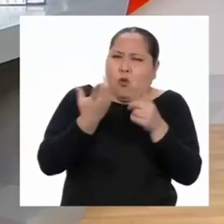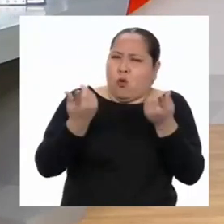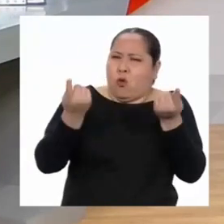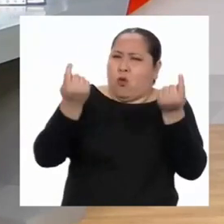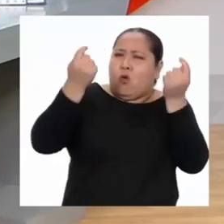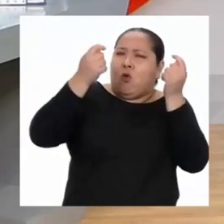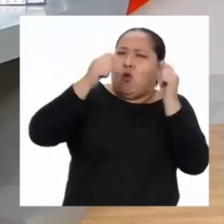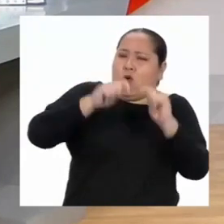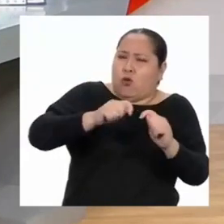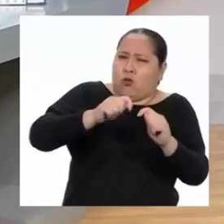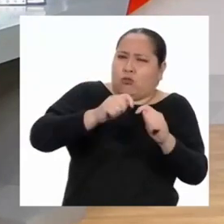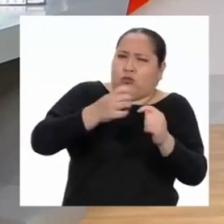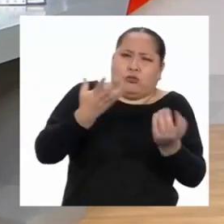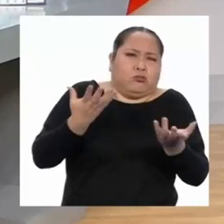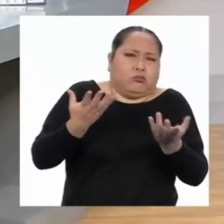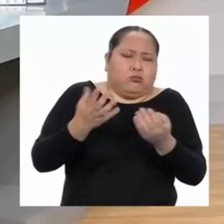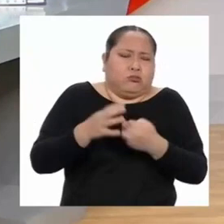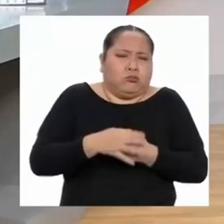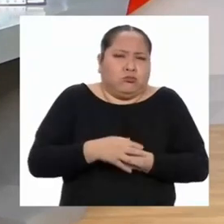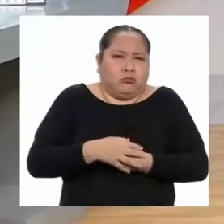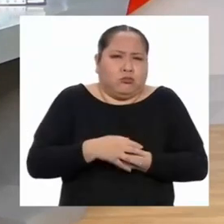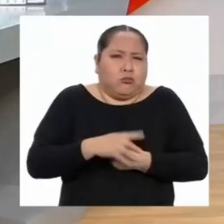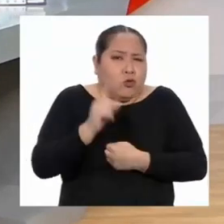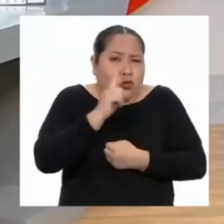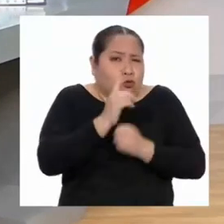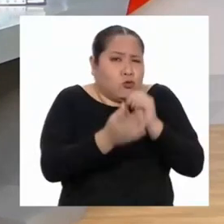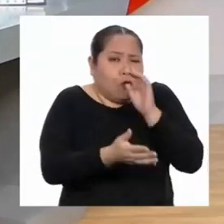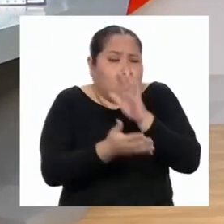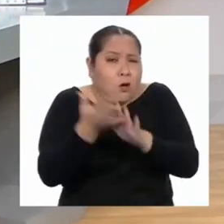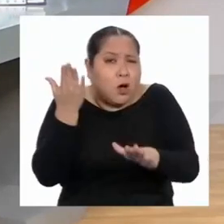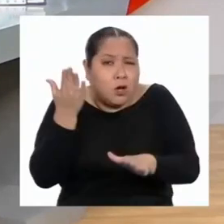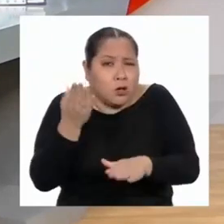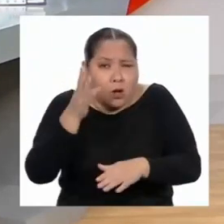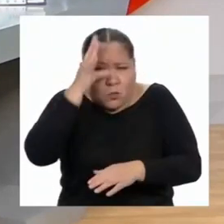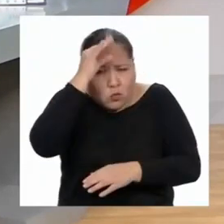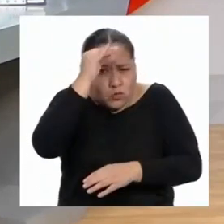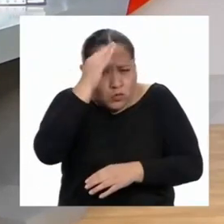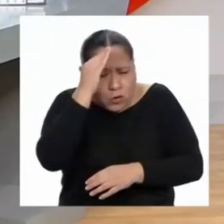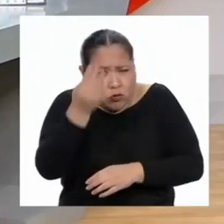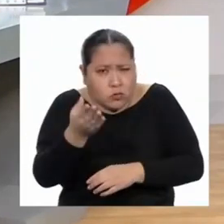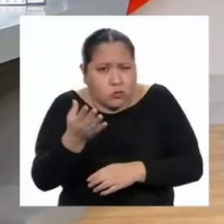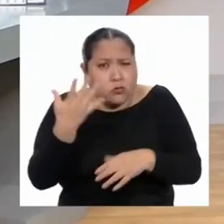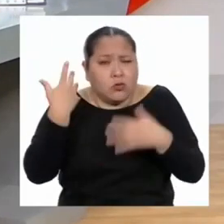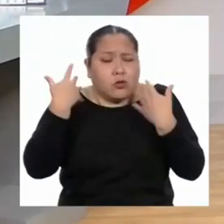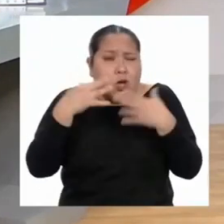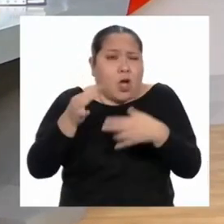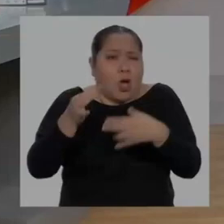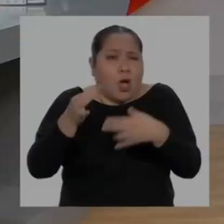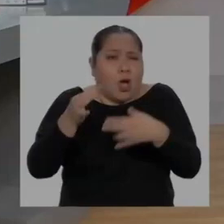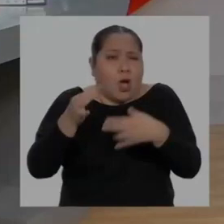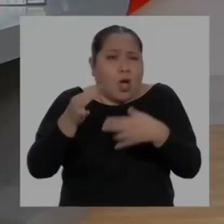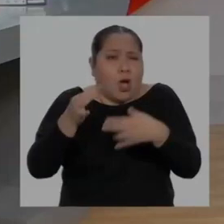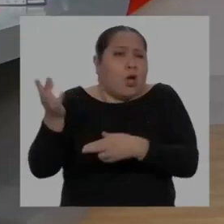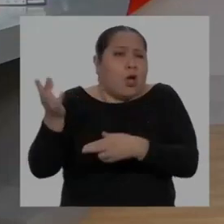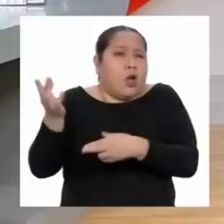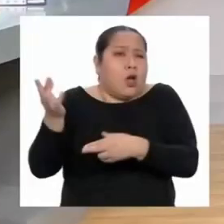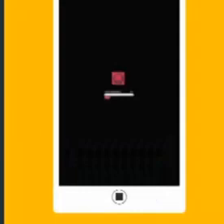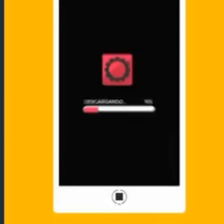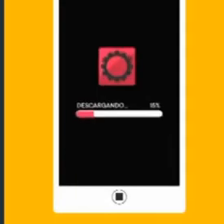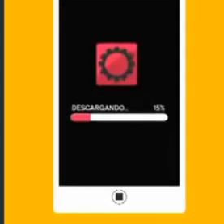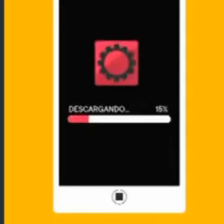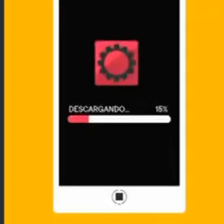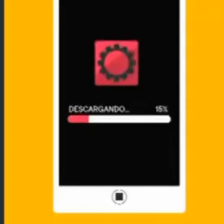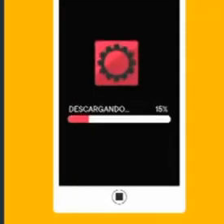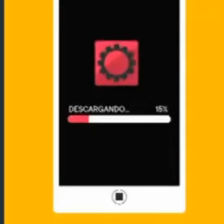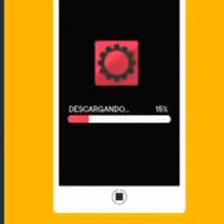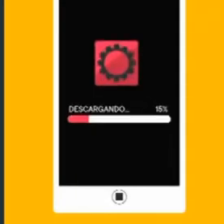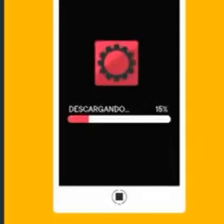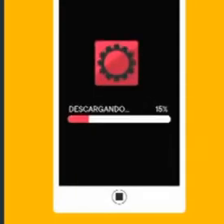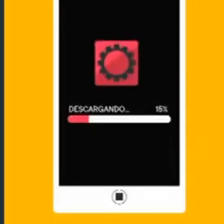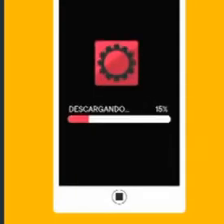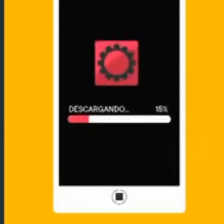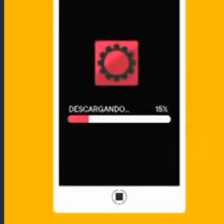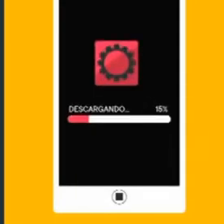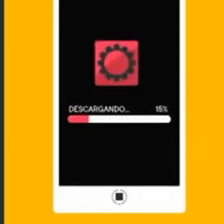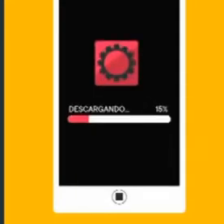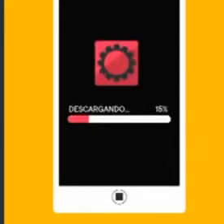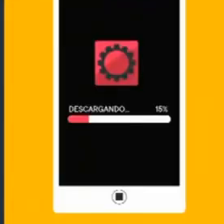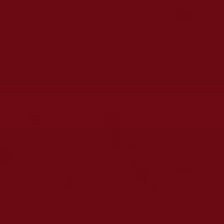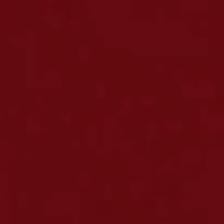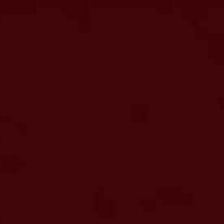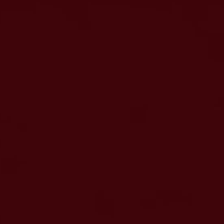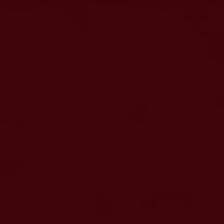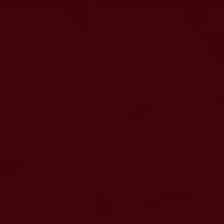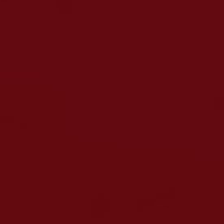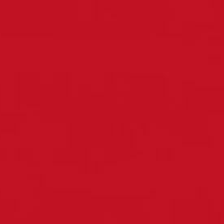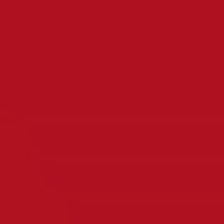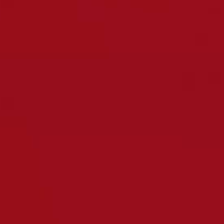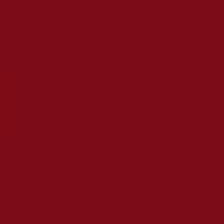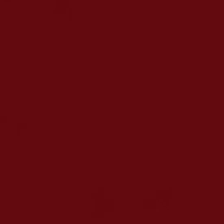un corte comercial. No se muevan, chicas y chicos, que ya regresamos. O descarga de archivos